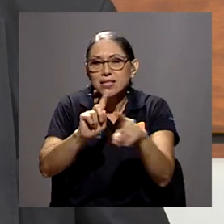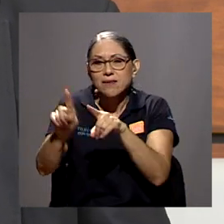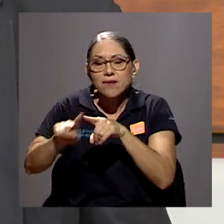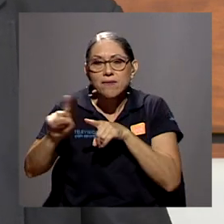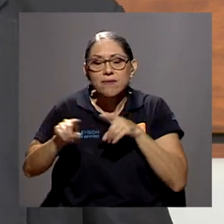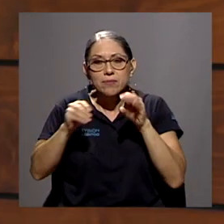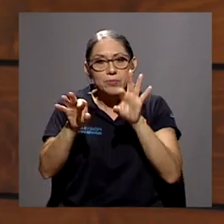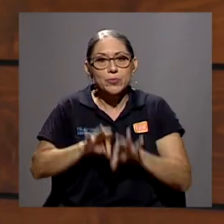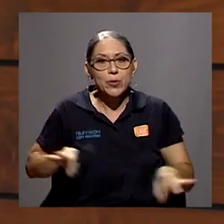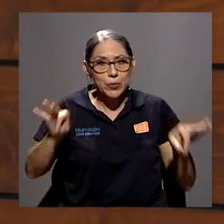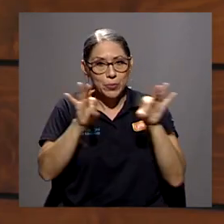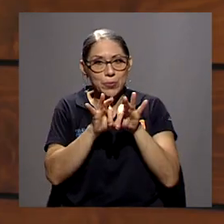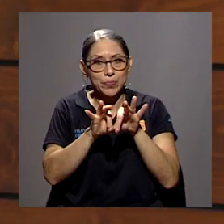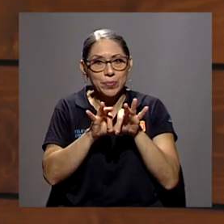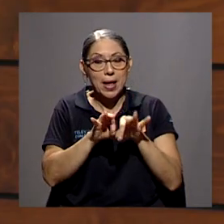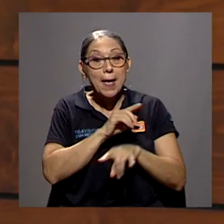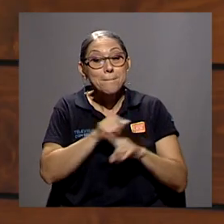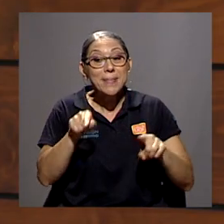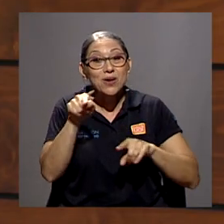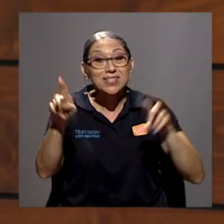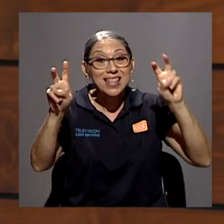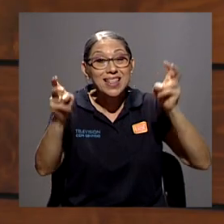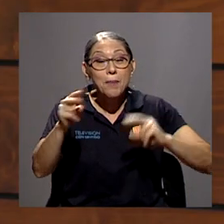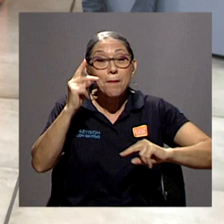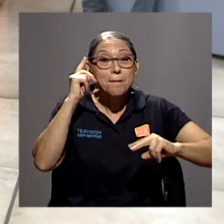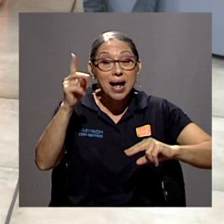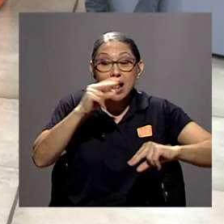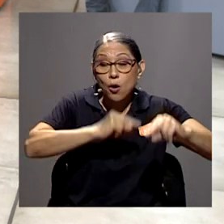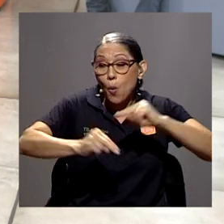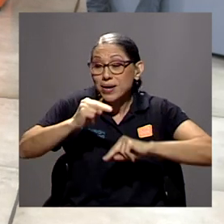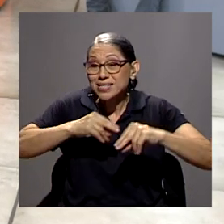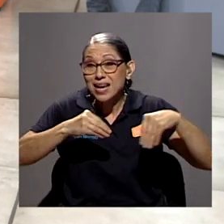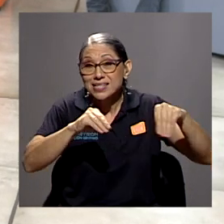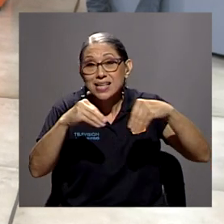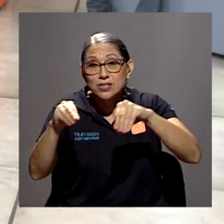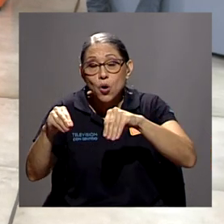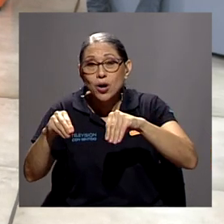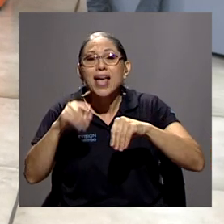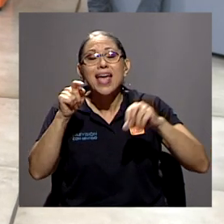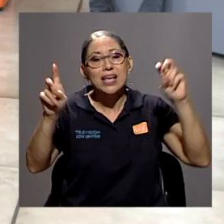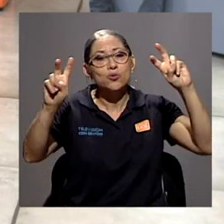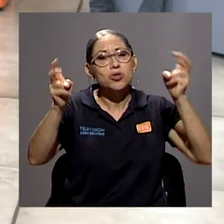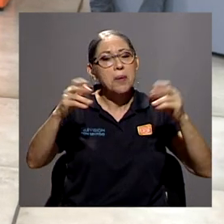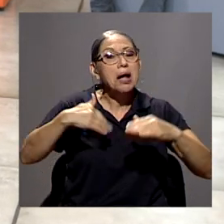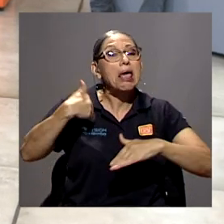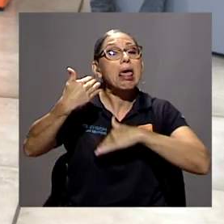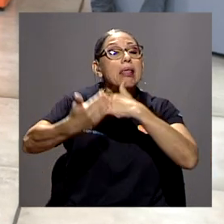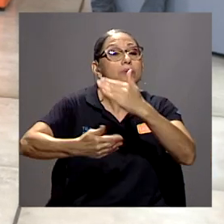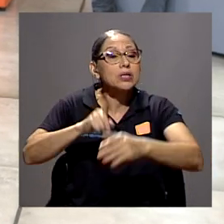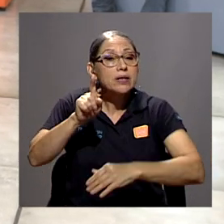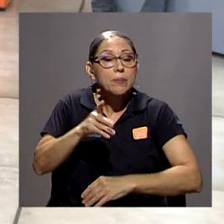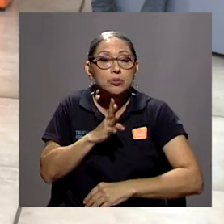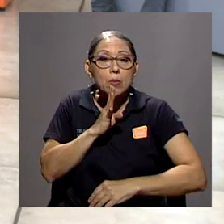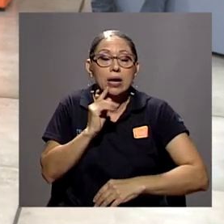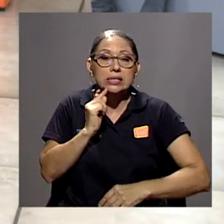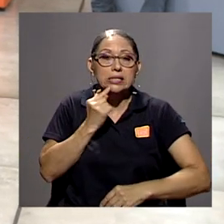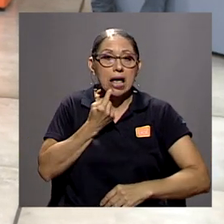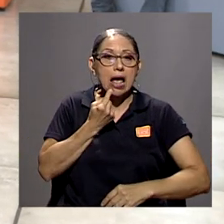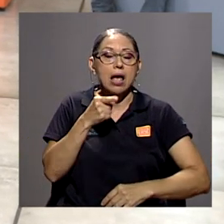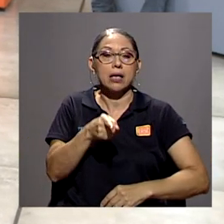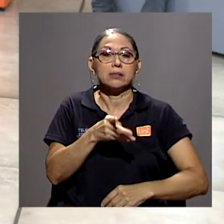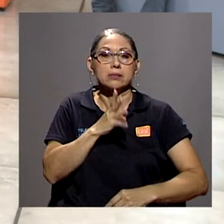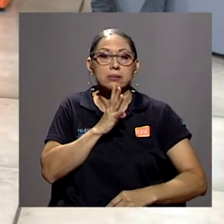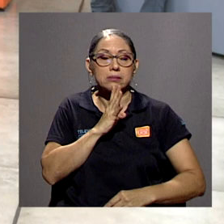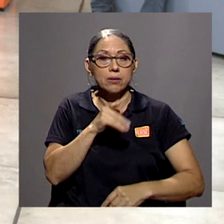cosas que son tan pero este tema de la comercialización si es un tema que algún día tendríamos tendremos que sentarnos seriamente hablar de ese tema por